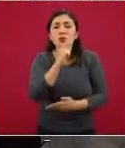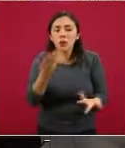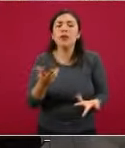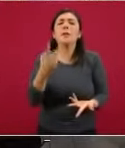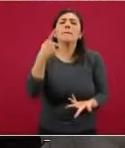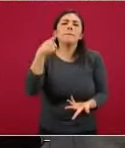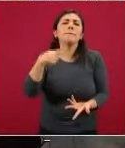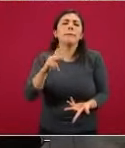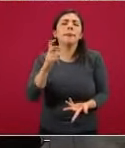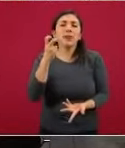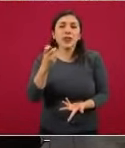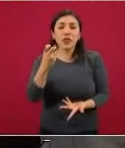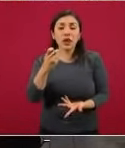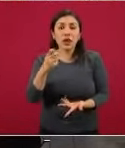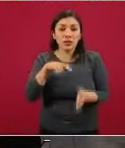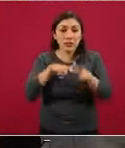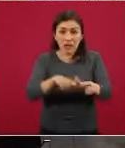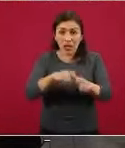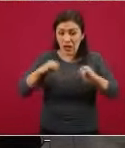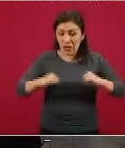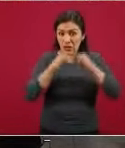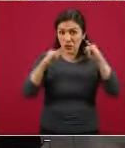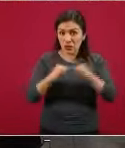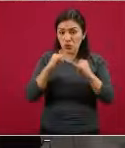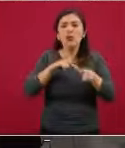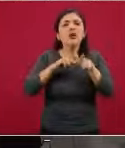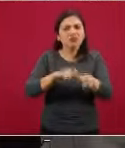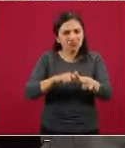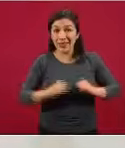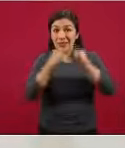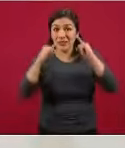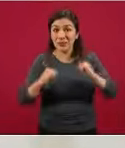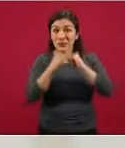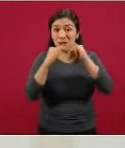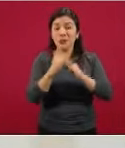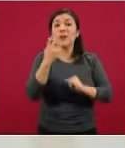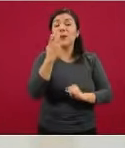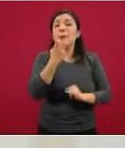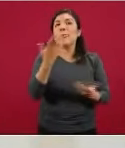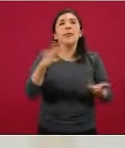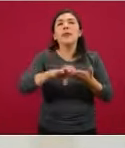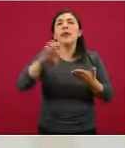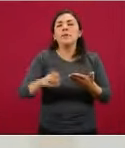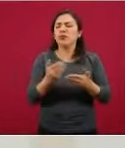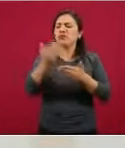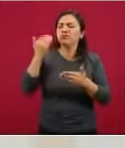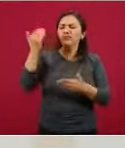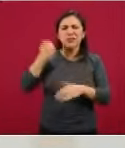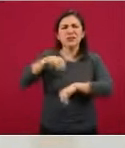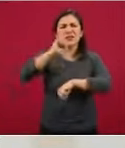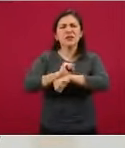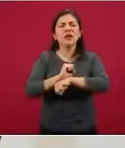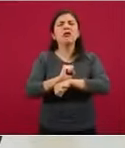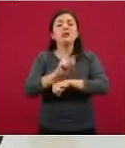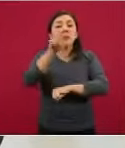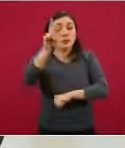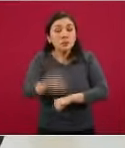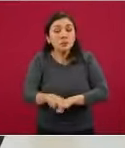pero la cartera del instituto se mantuvo sana. Como les decía, por ejemplo, hace dos semanas, en